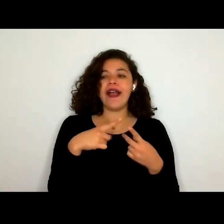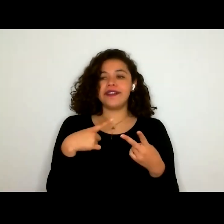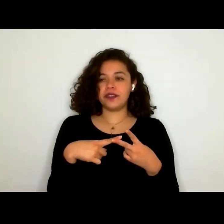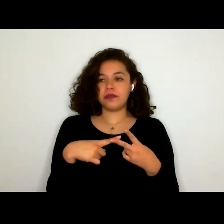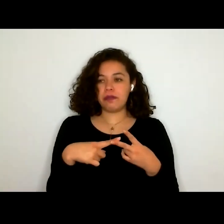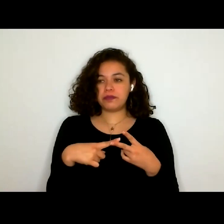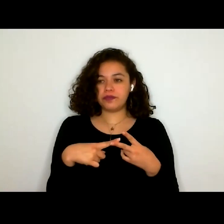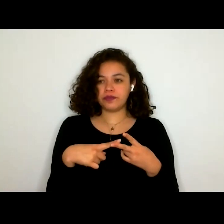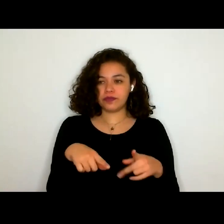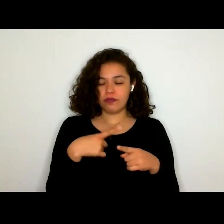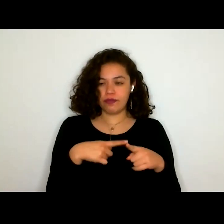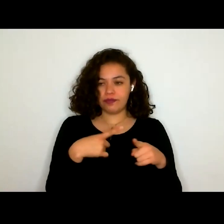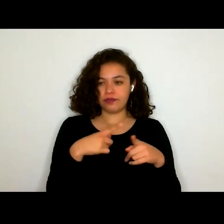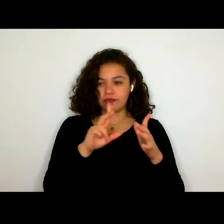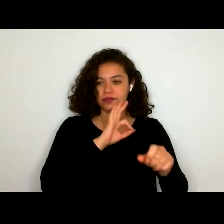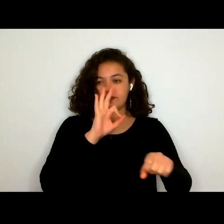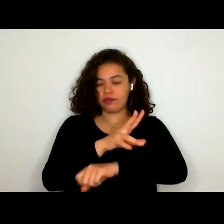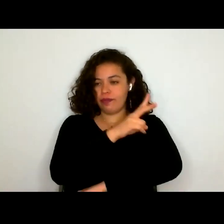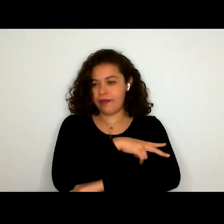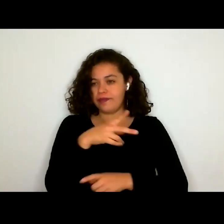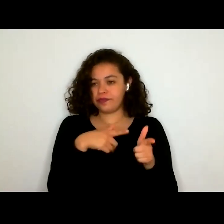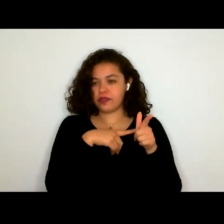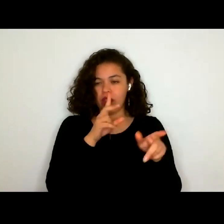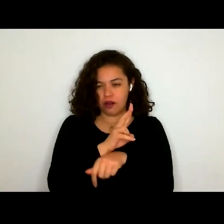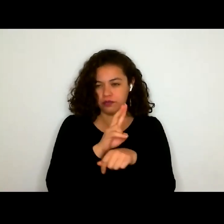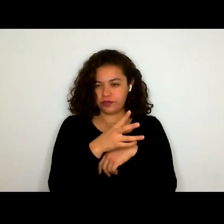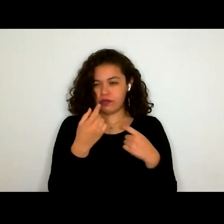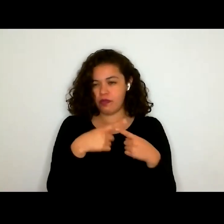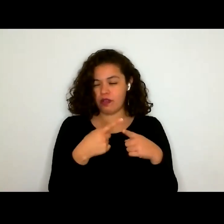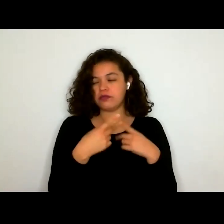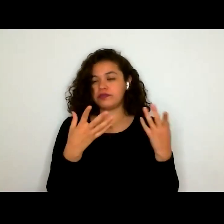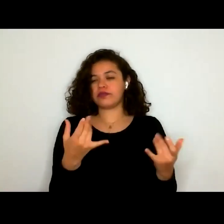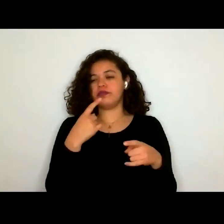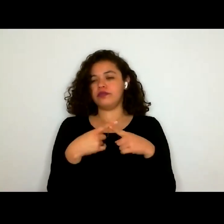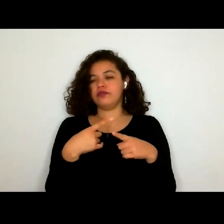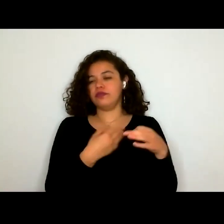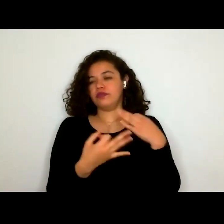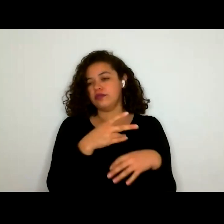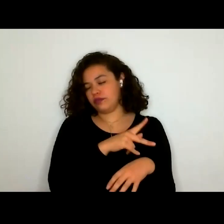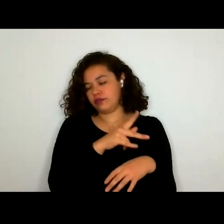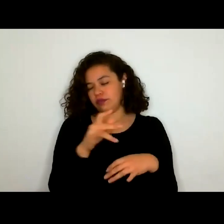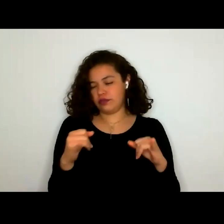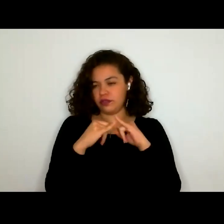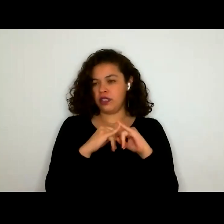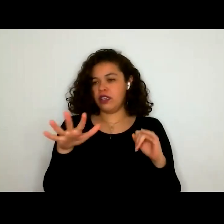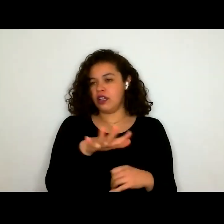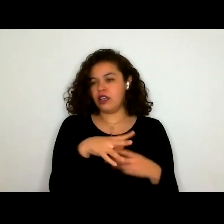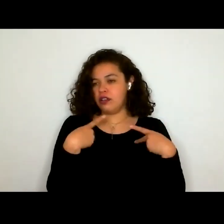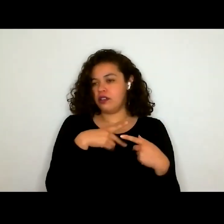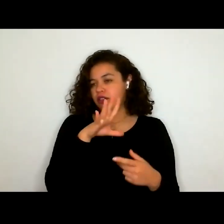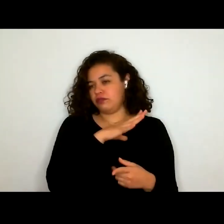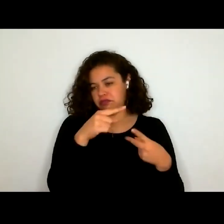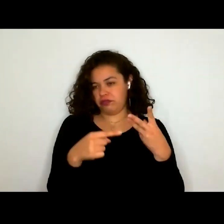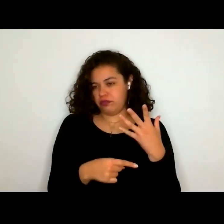dar seguimiento al plan de protección civil, que en realidad, como dijiste, pues somos todos instituciones, población, etcétera.